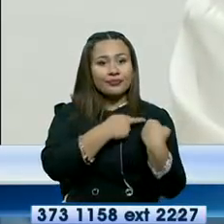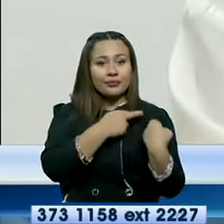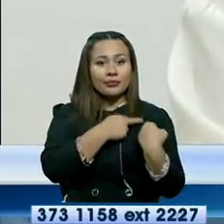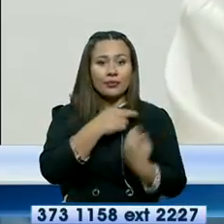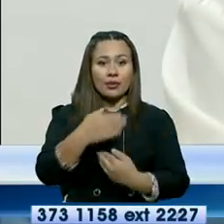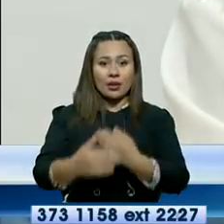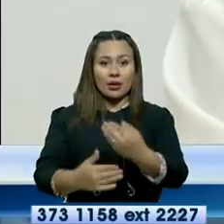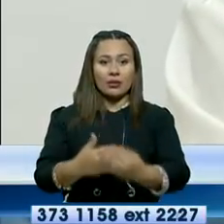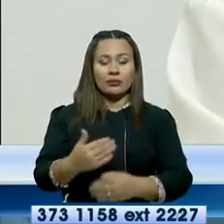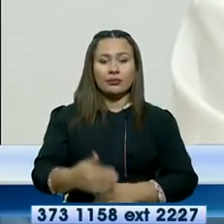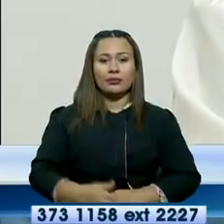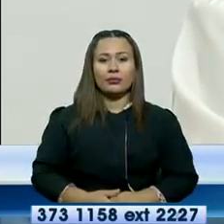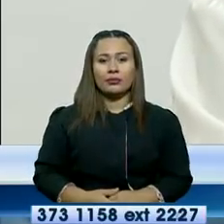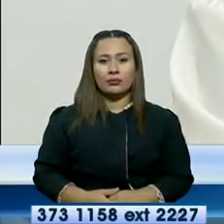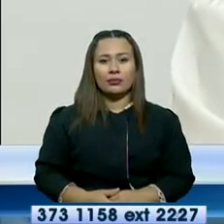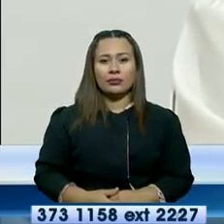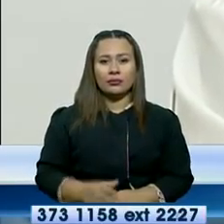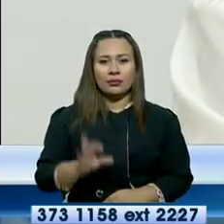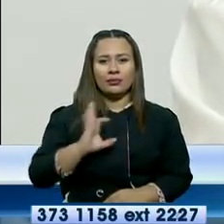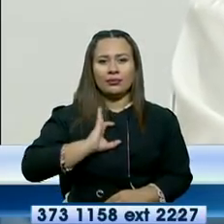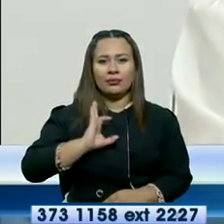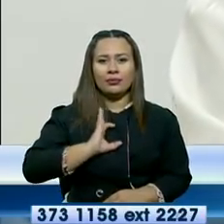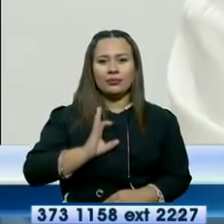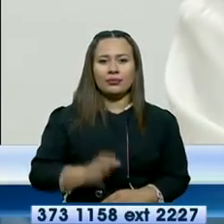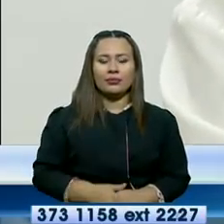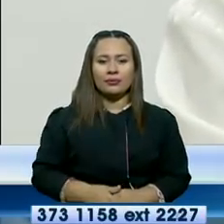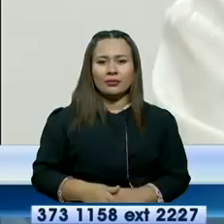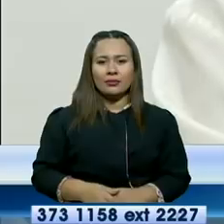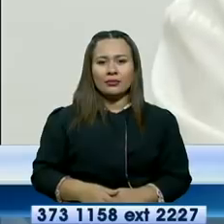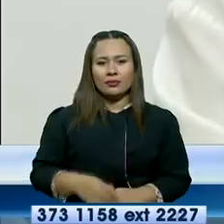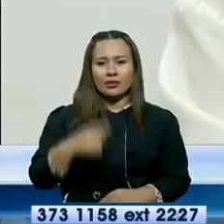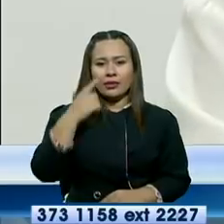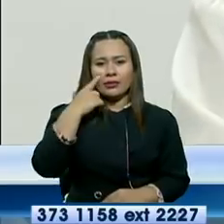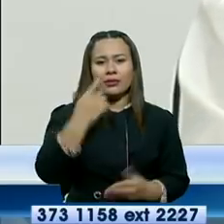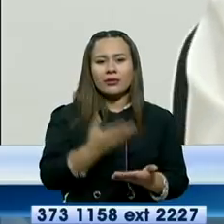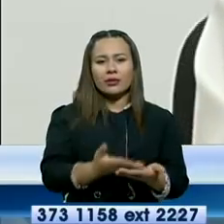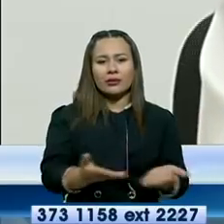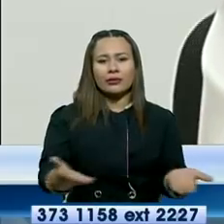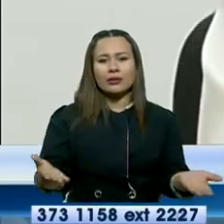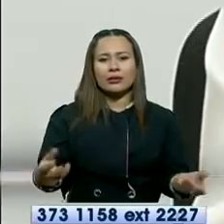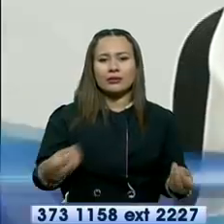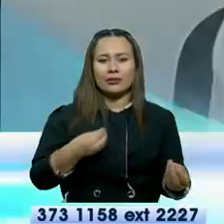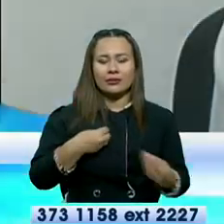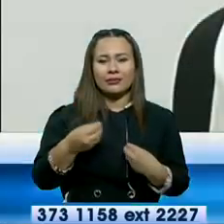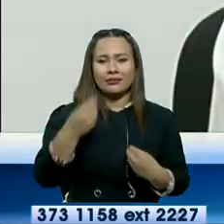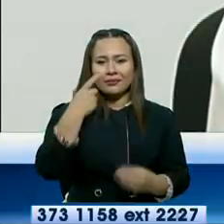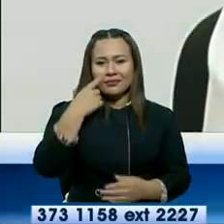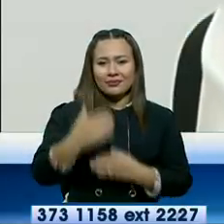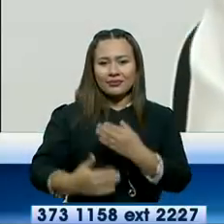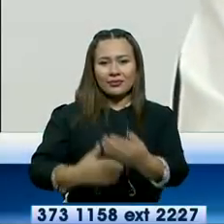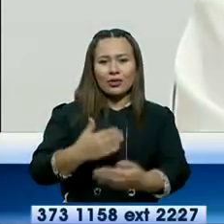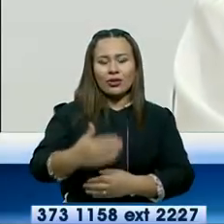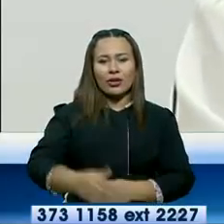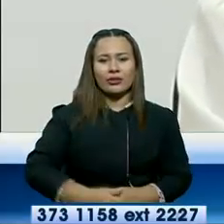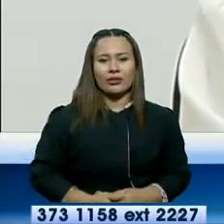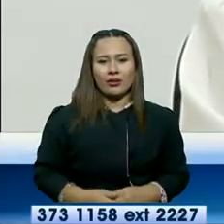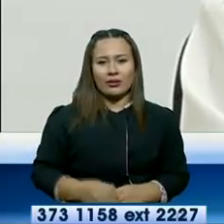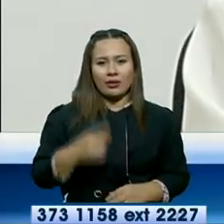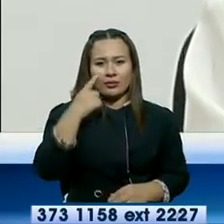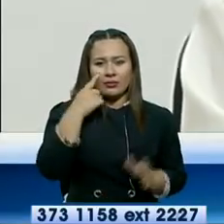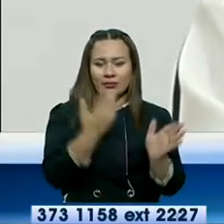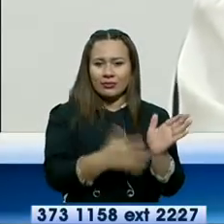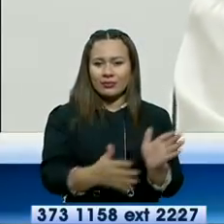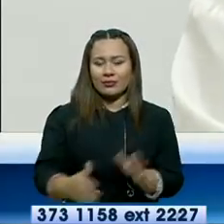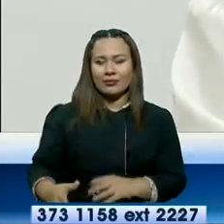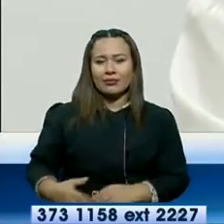de manera técnica, al evidenciar dificultades. Lo correcto por hacer no es taparlas, no es ocultarlas, es